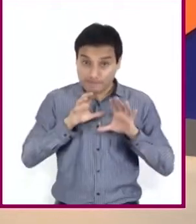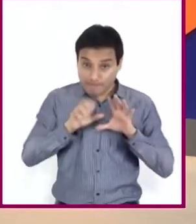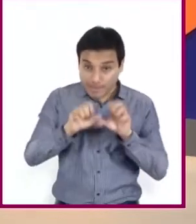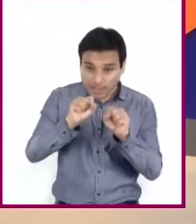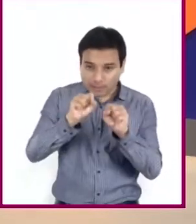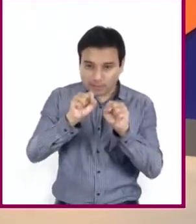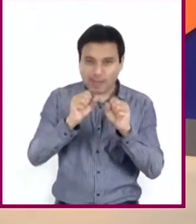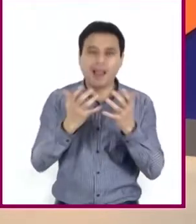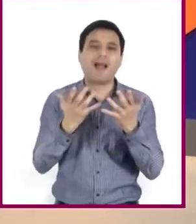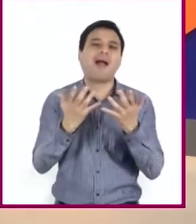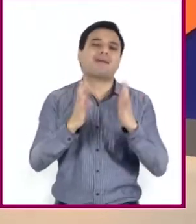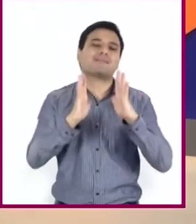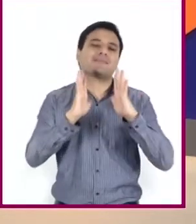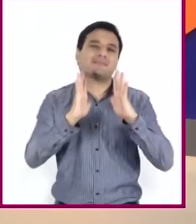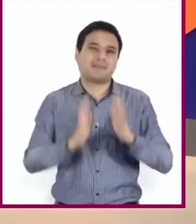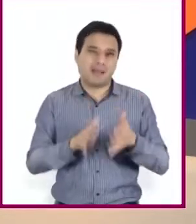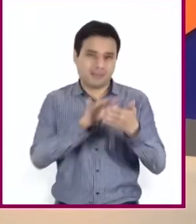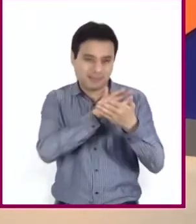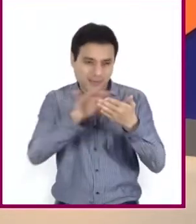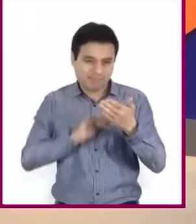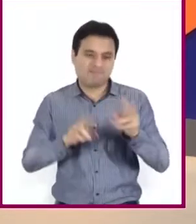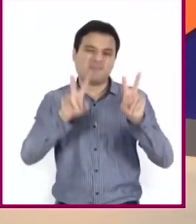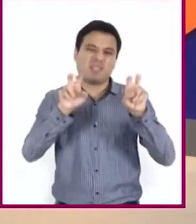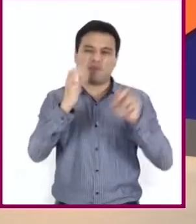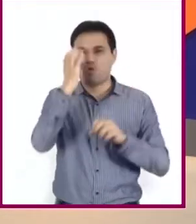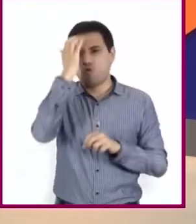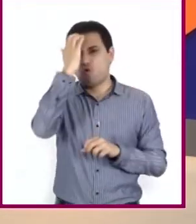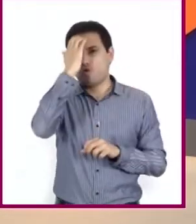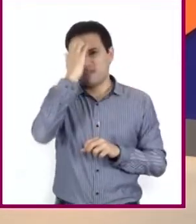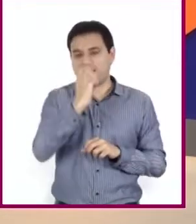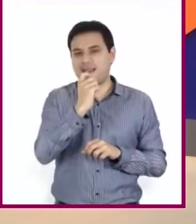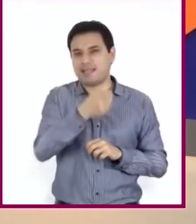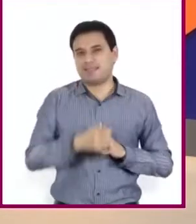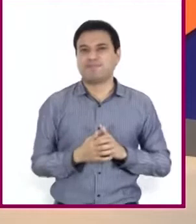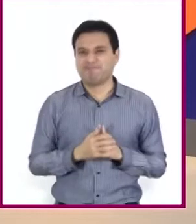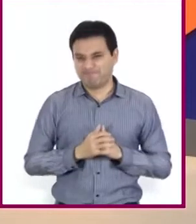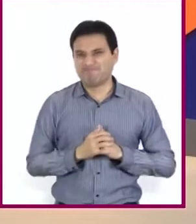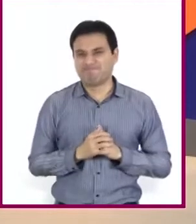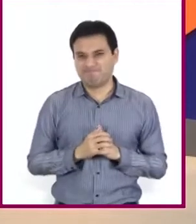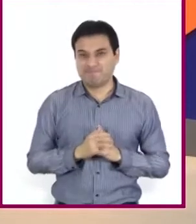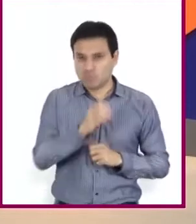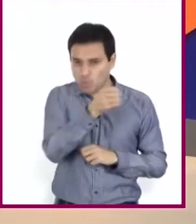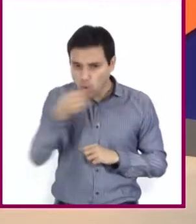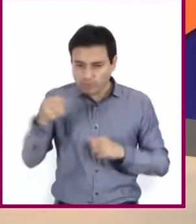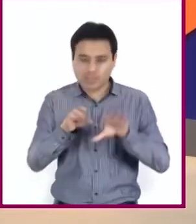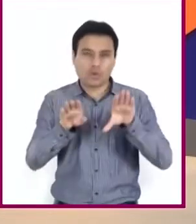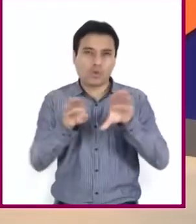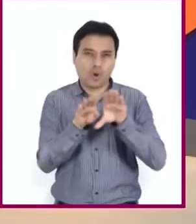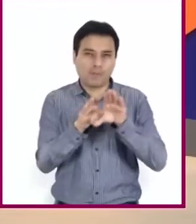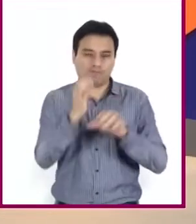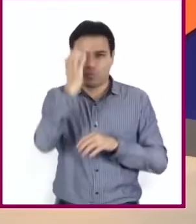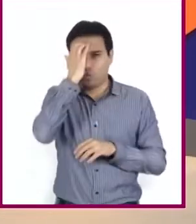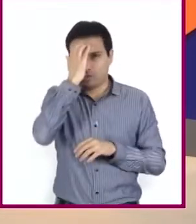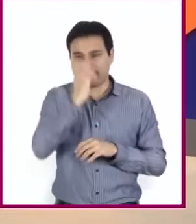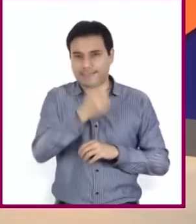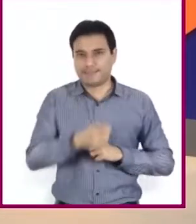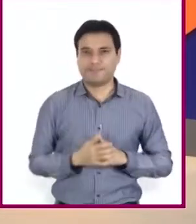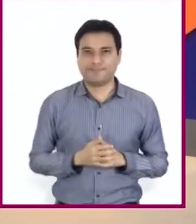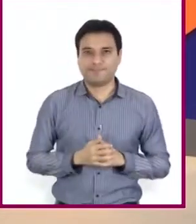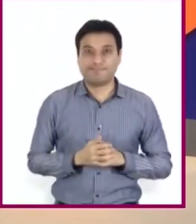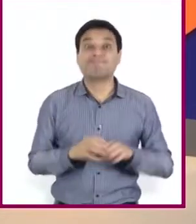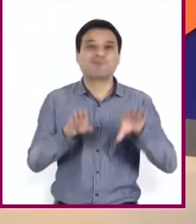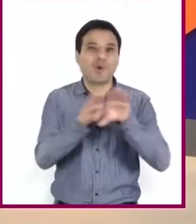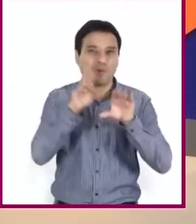con mejor claridad el tema central del texto y la manera en que se organiza la información. ¿Cómo ven en